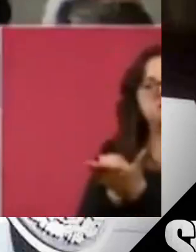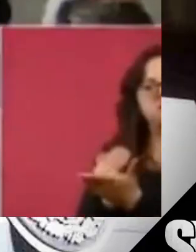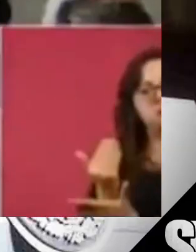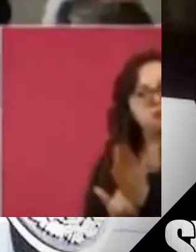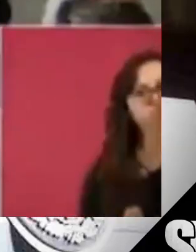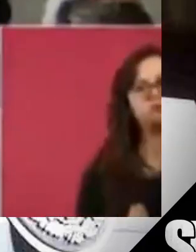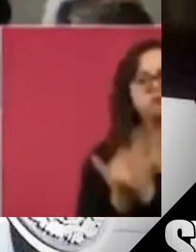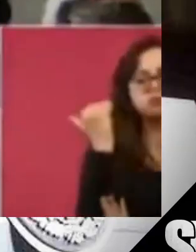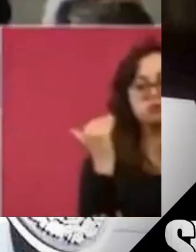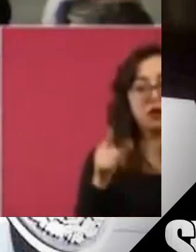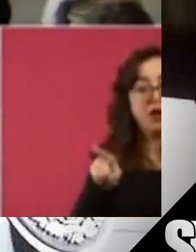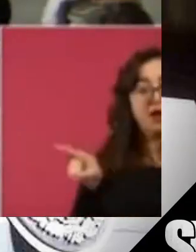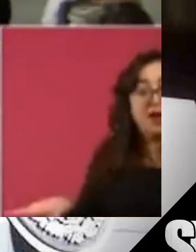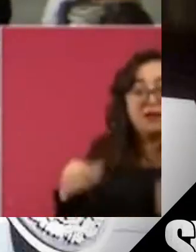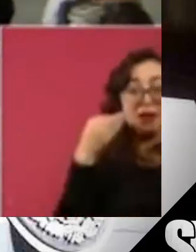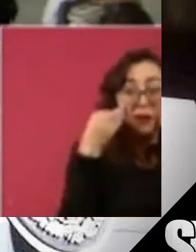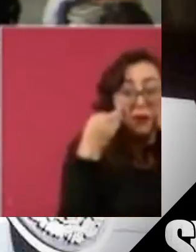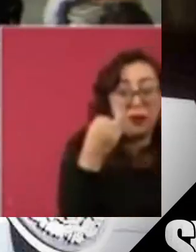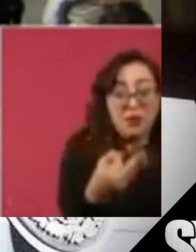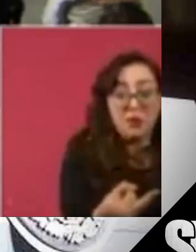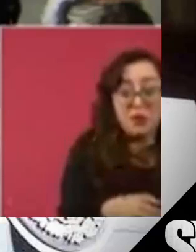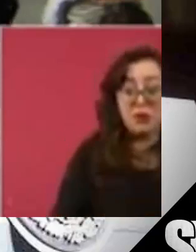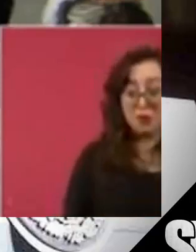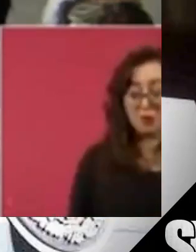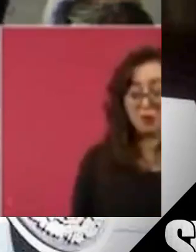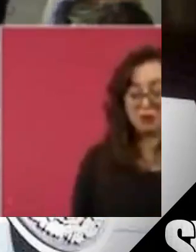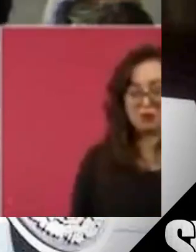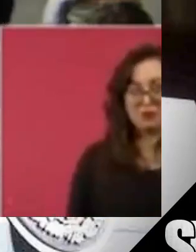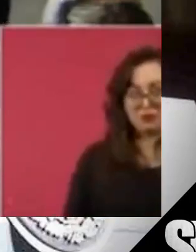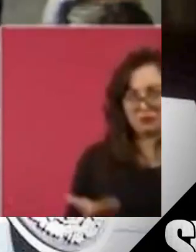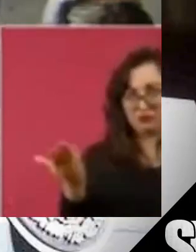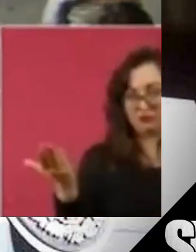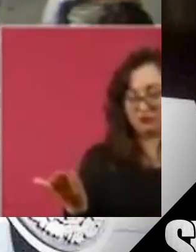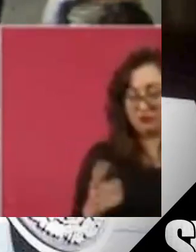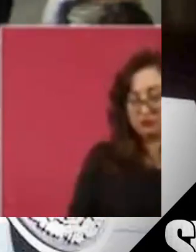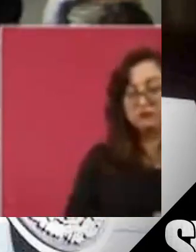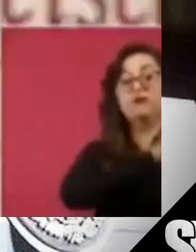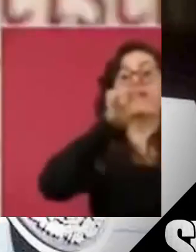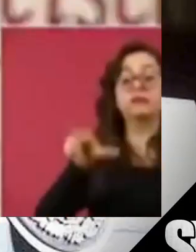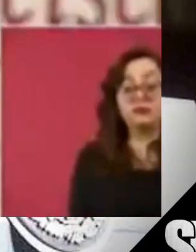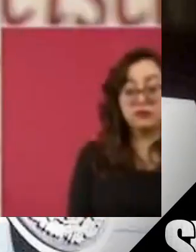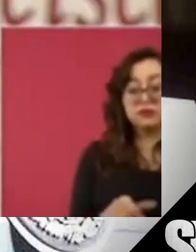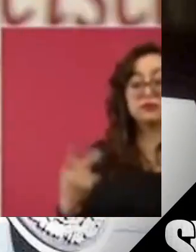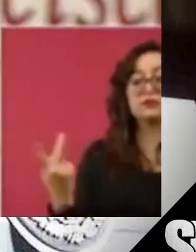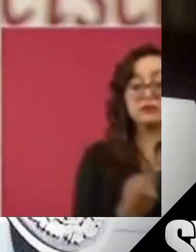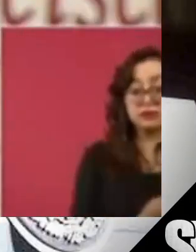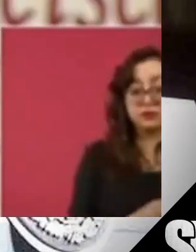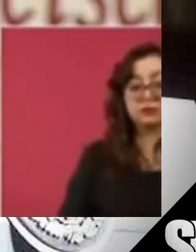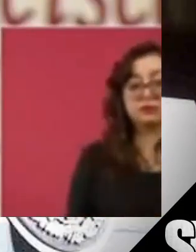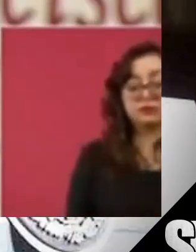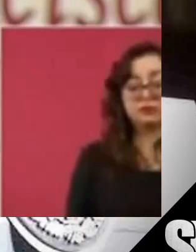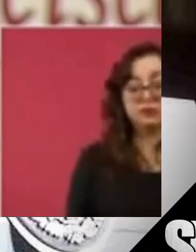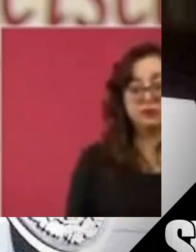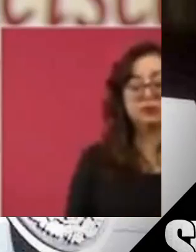Después hubo, eso fue en mayo, fines de mayo. Después hubo una reunión en Washington en